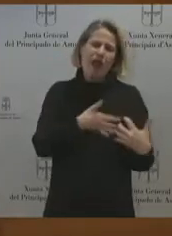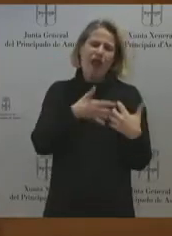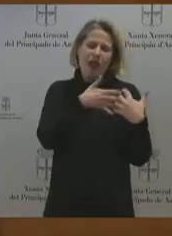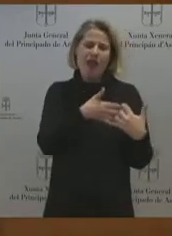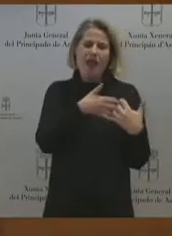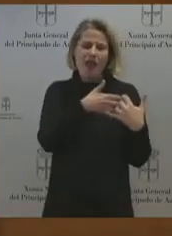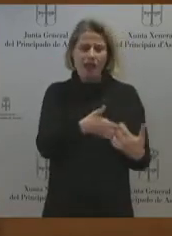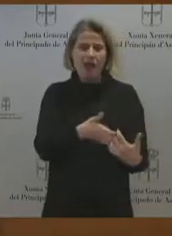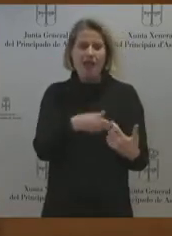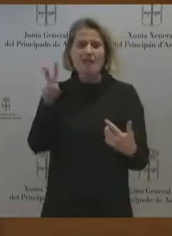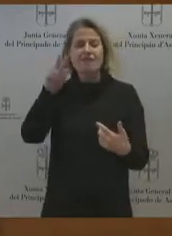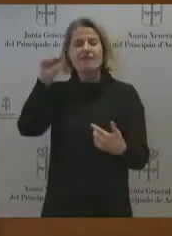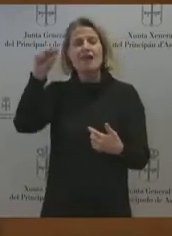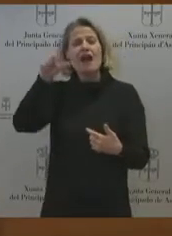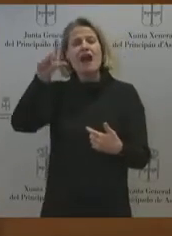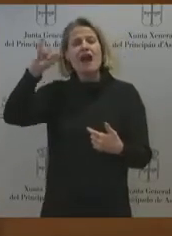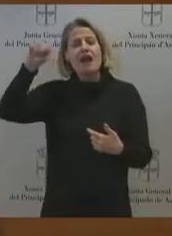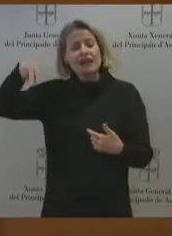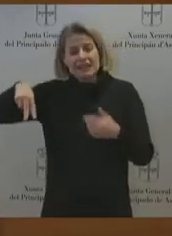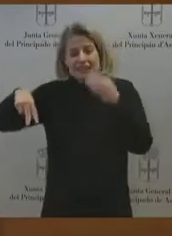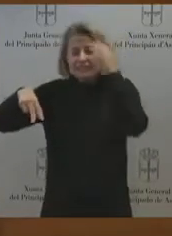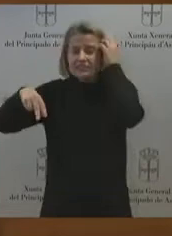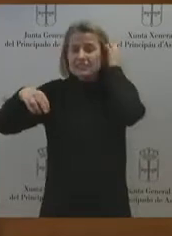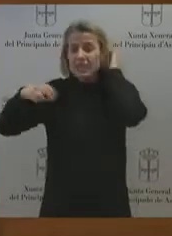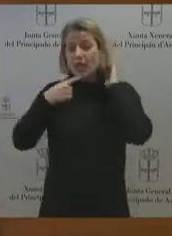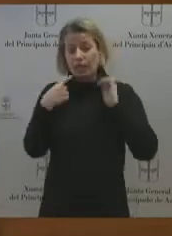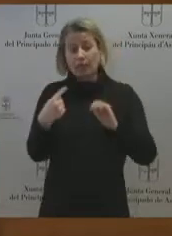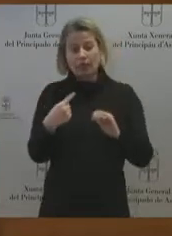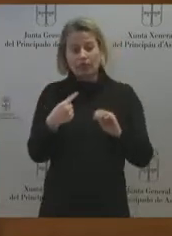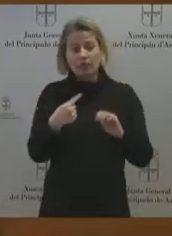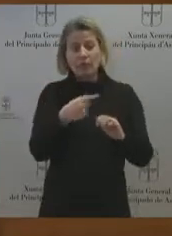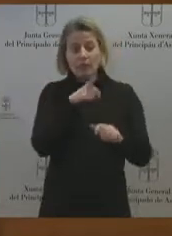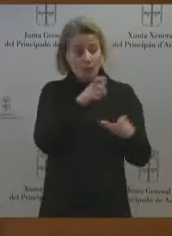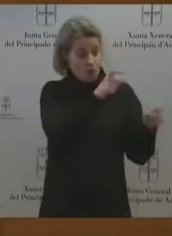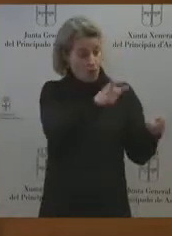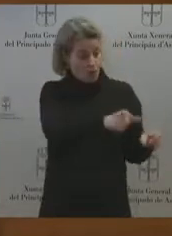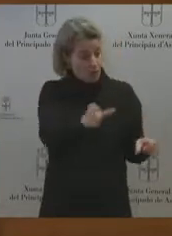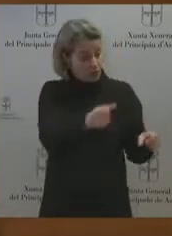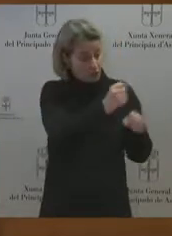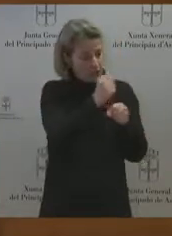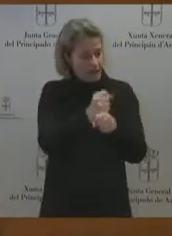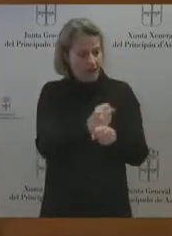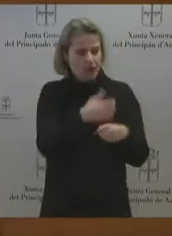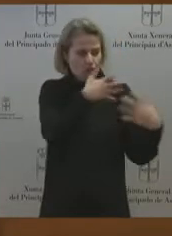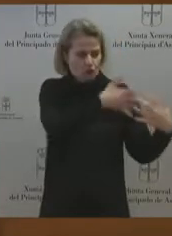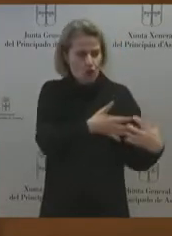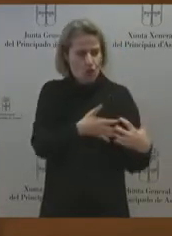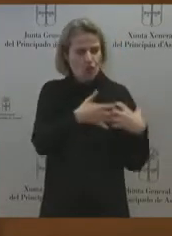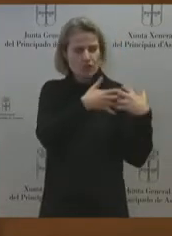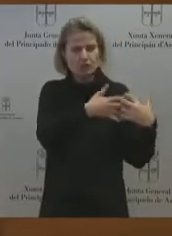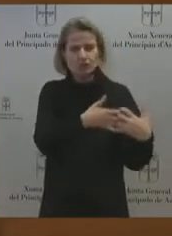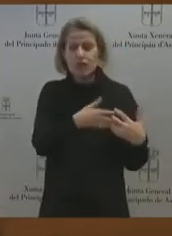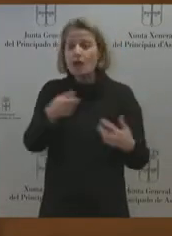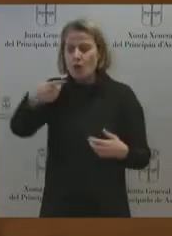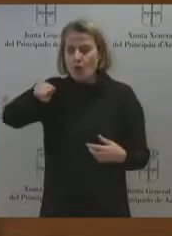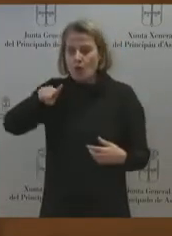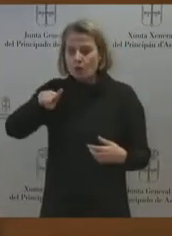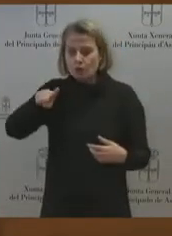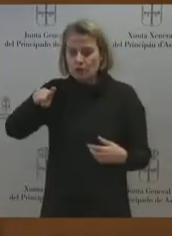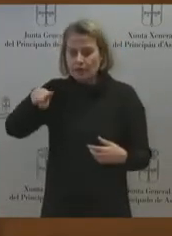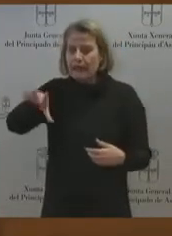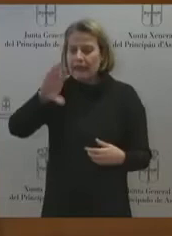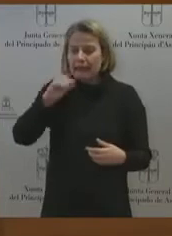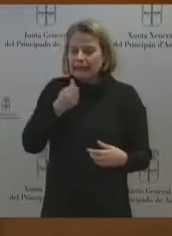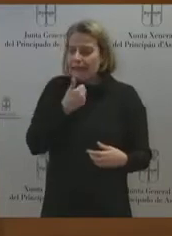ejemplar de los trabajadores. Cierto es, nada que decir. ¿Ustedes entienden que se les acabe la paciencia? ¿Ustedes entienden que nos soliciten a la Cámara